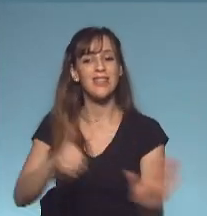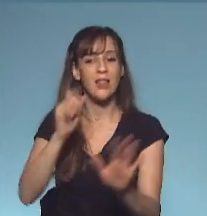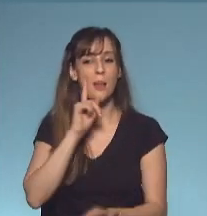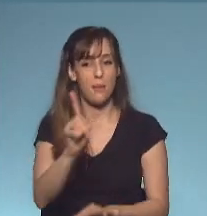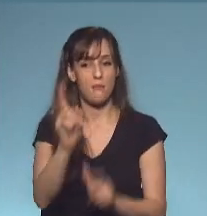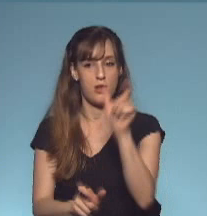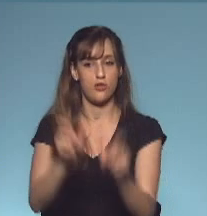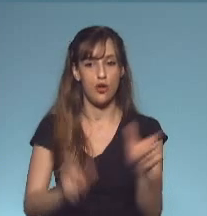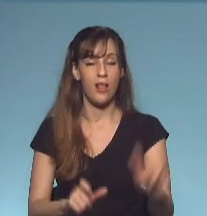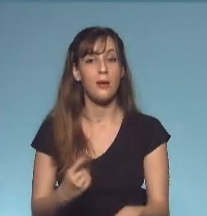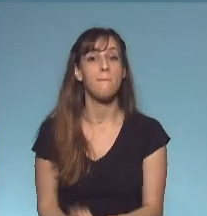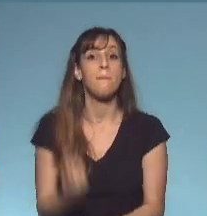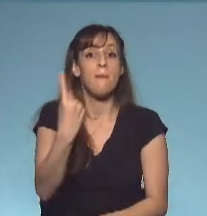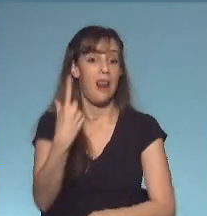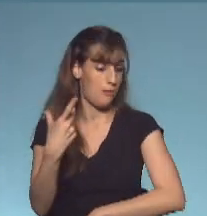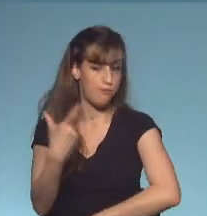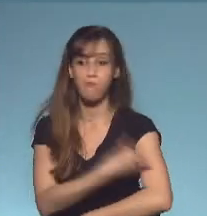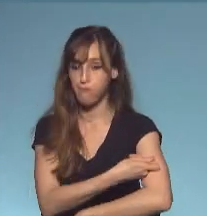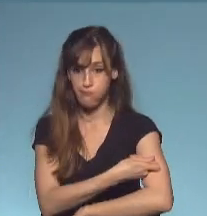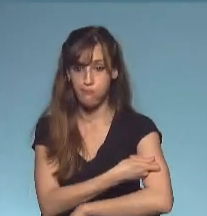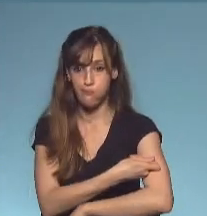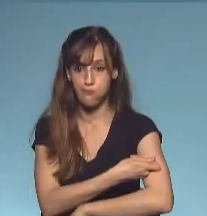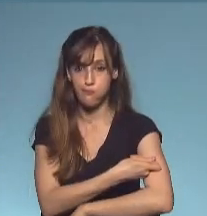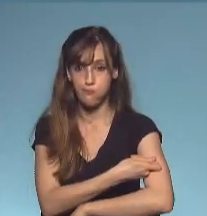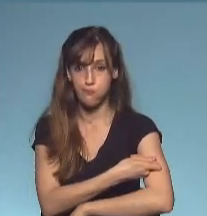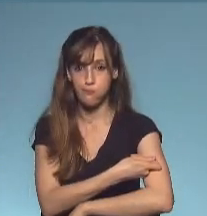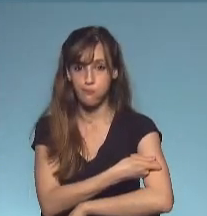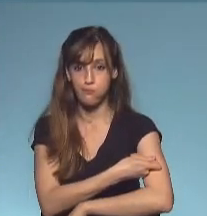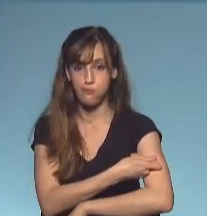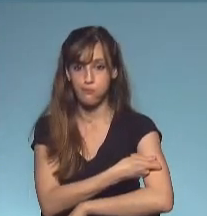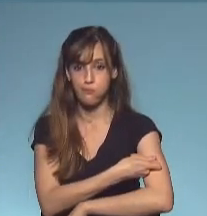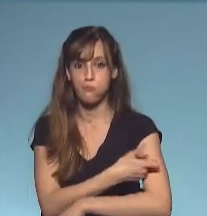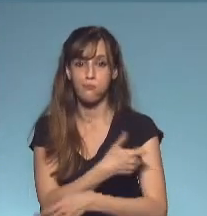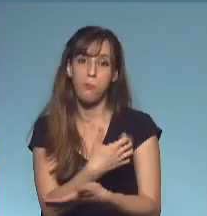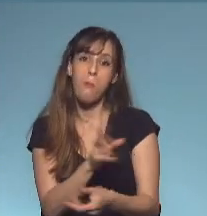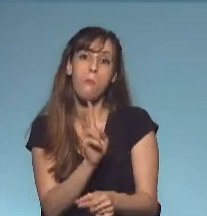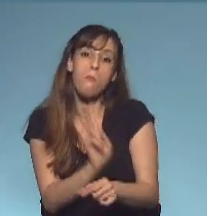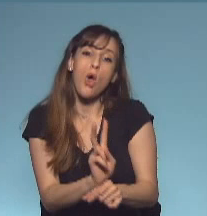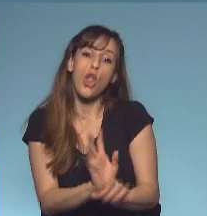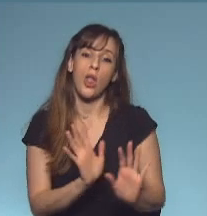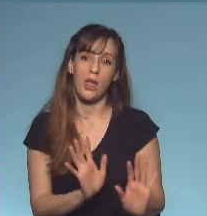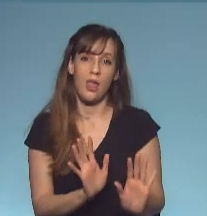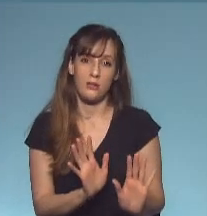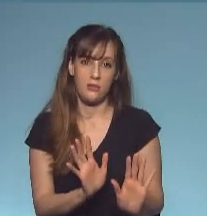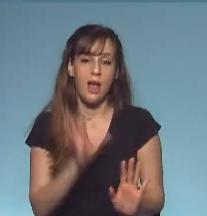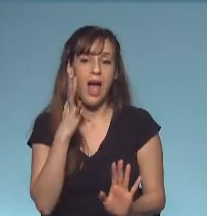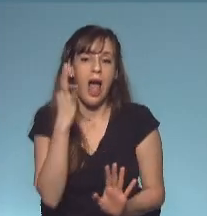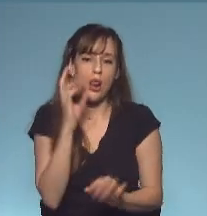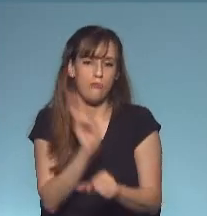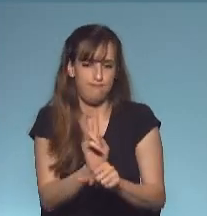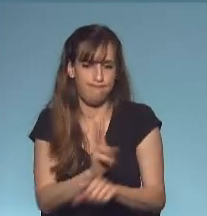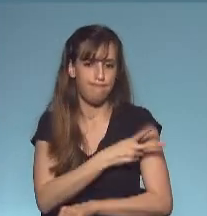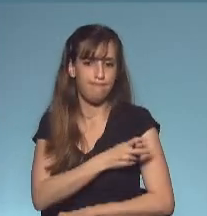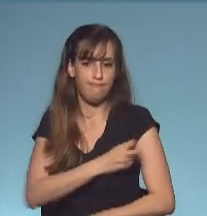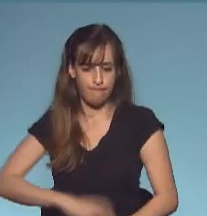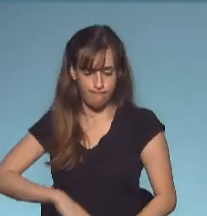primera dosis, o sea, protegidas, o con un comienzo de protección, porque vale